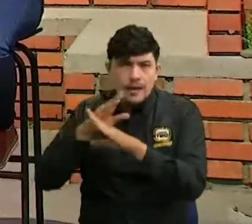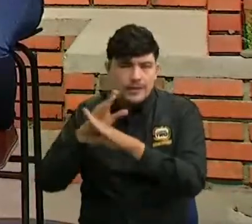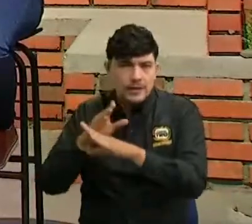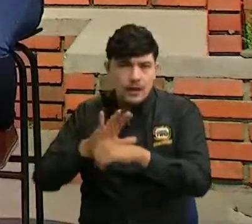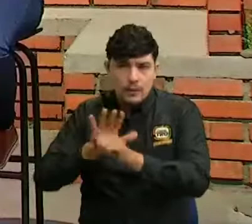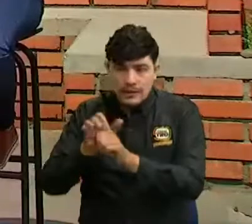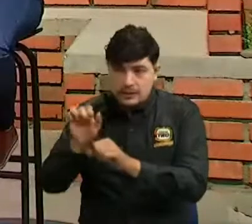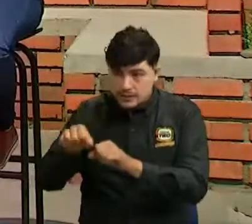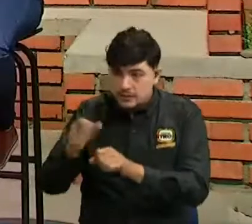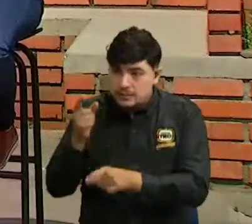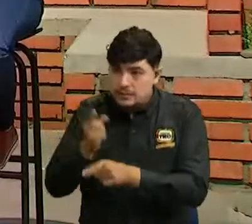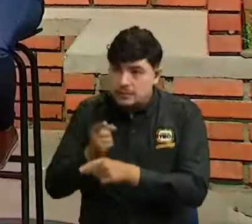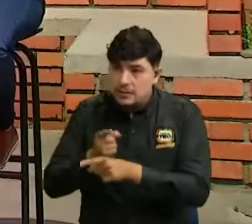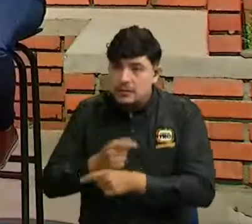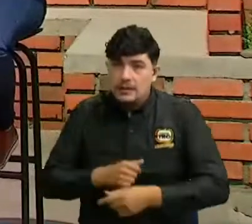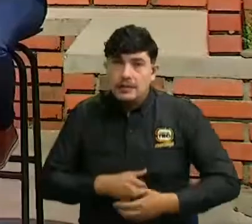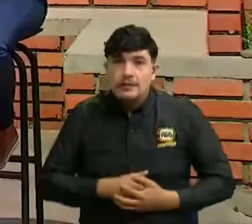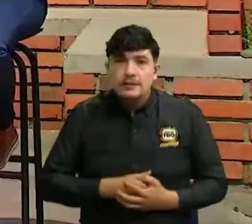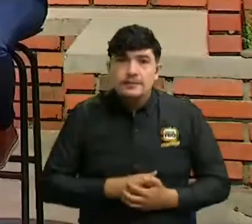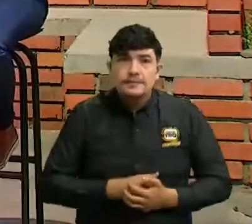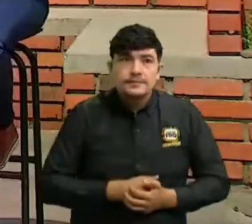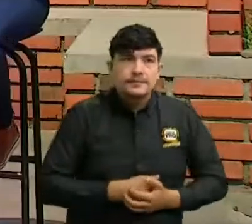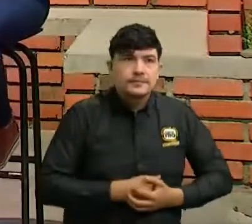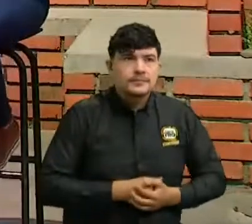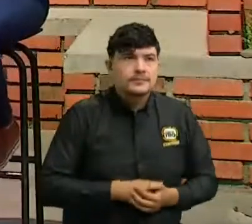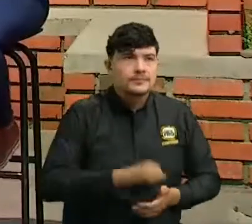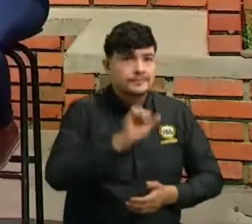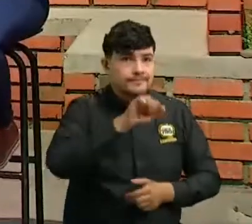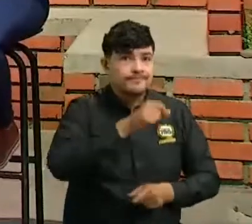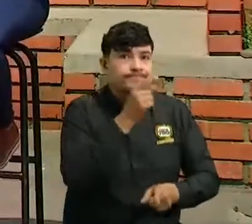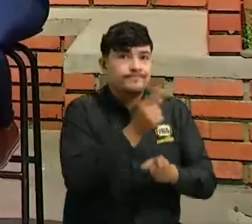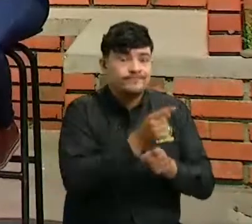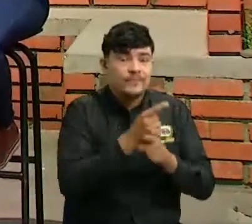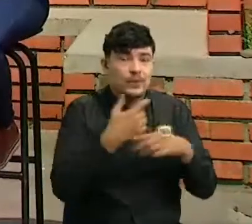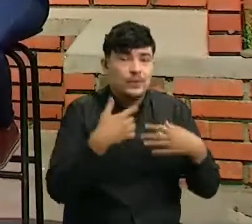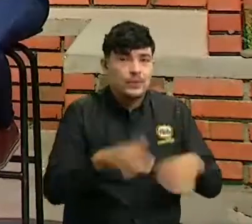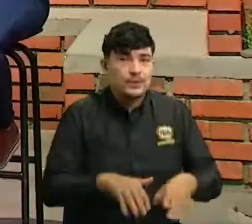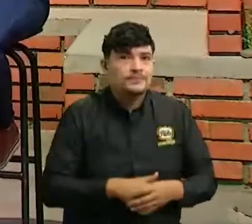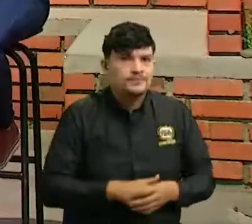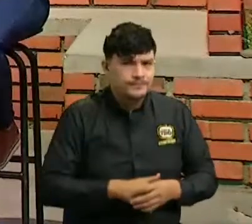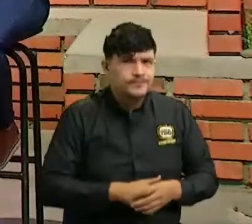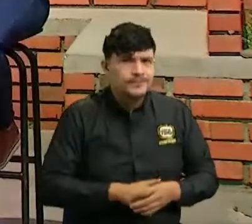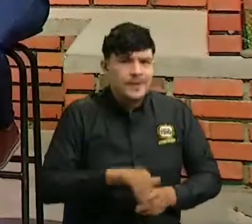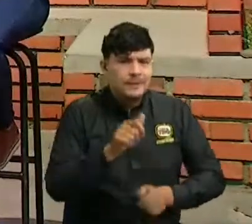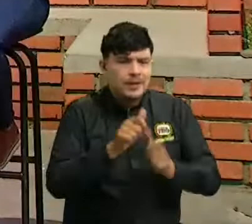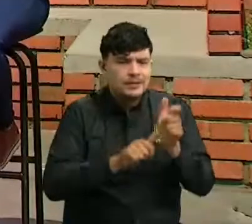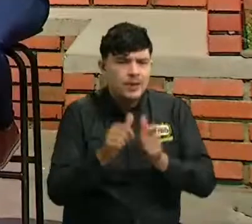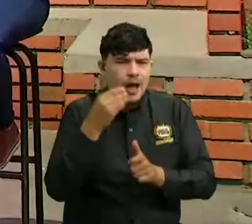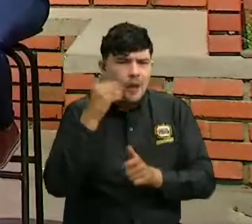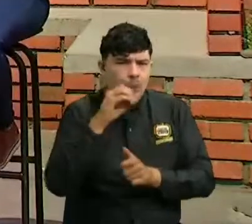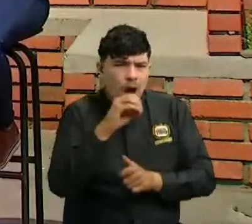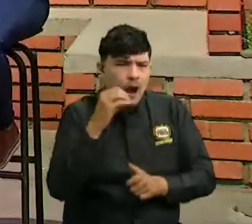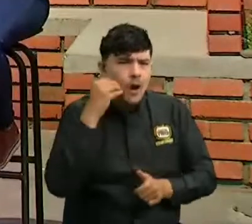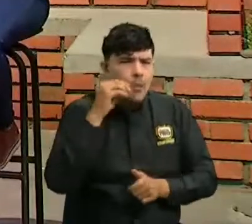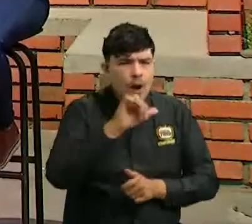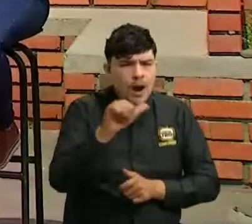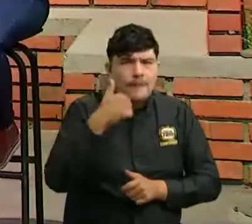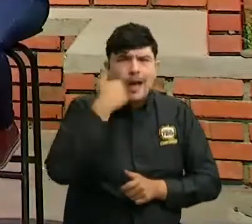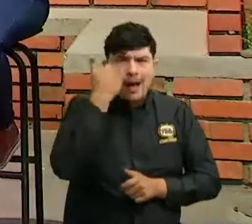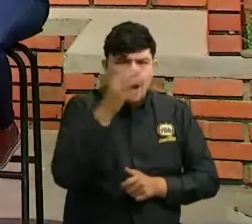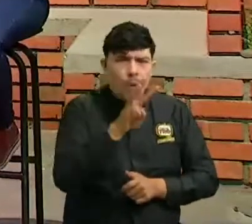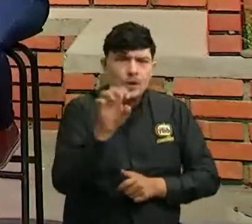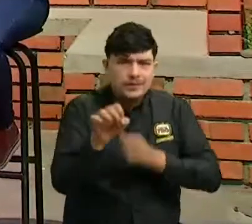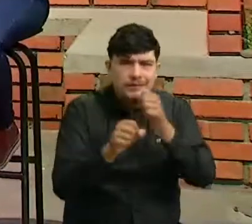COVID-19, esa vacuna. Sí, efectivamente, la gran mayoría de los abuelitos mayores de 80 años ya se